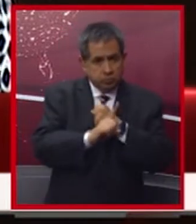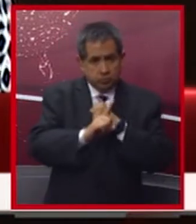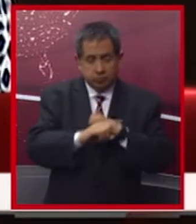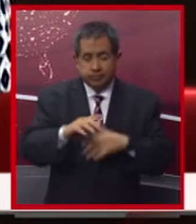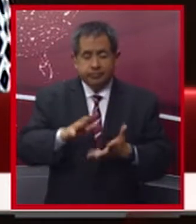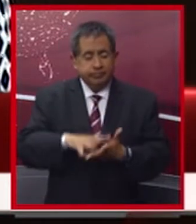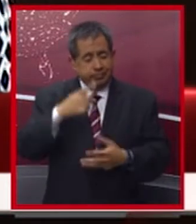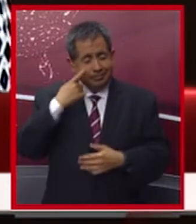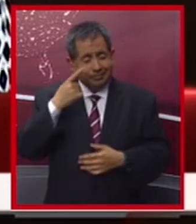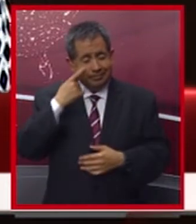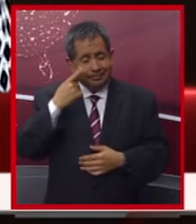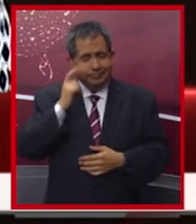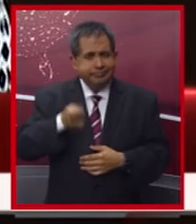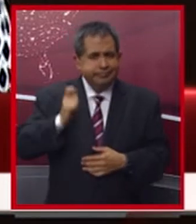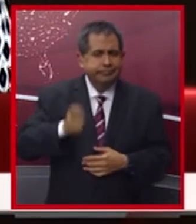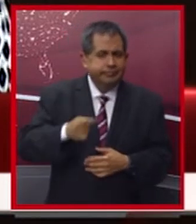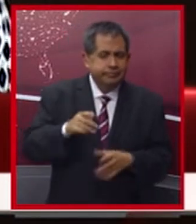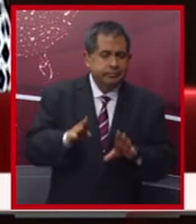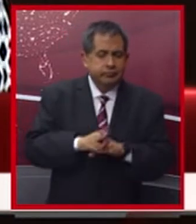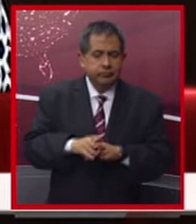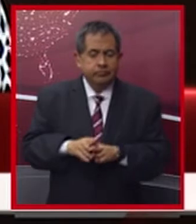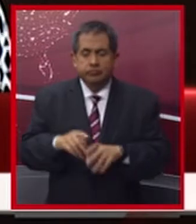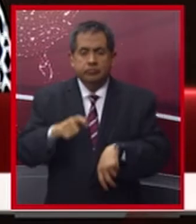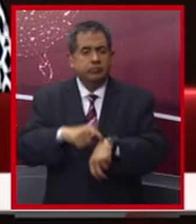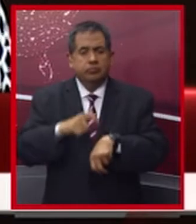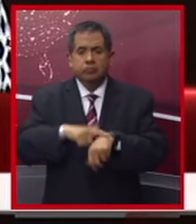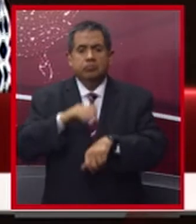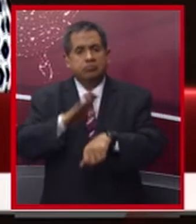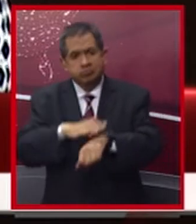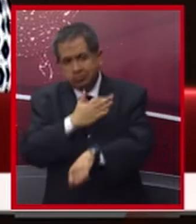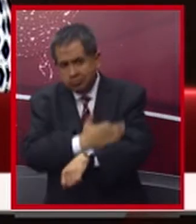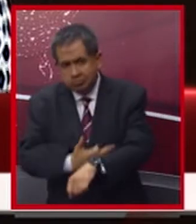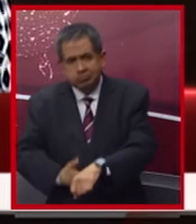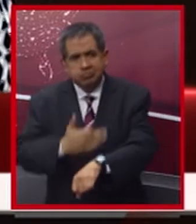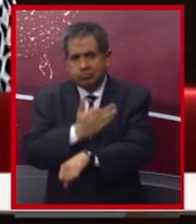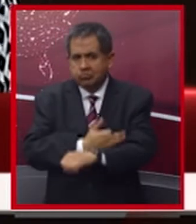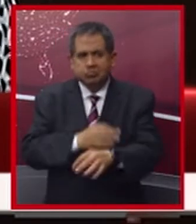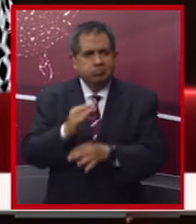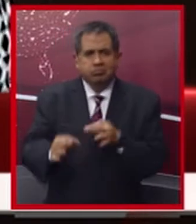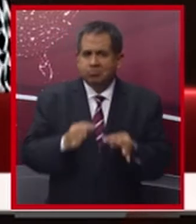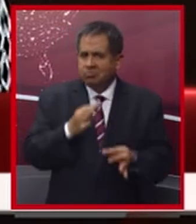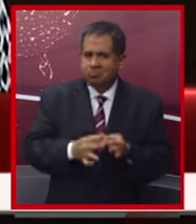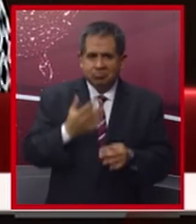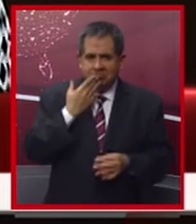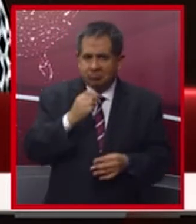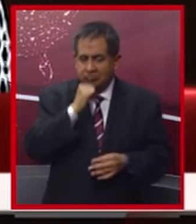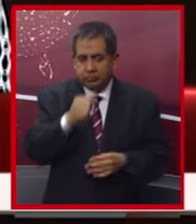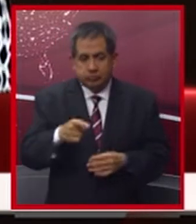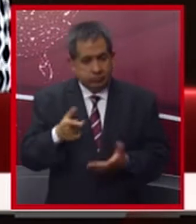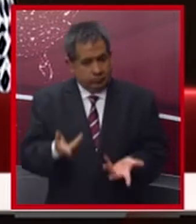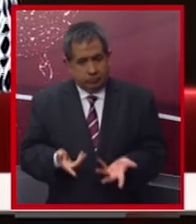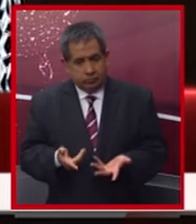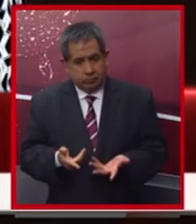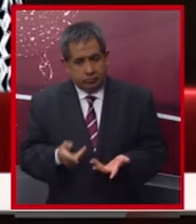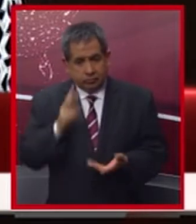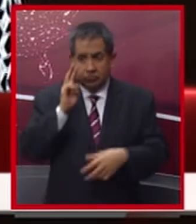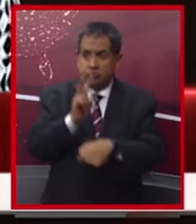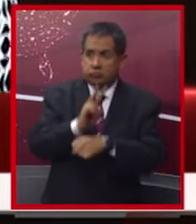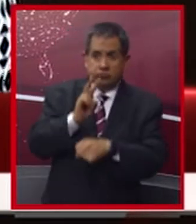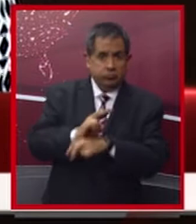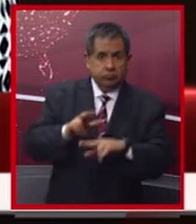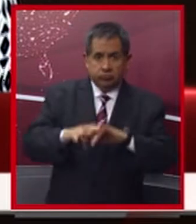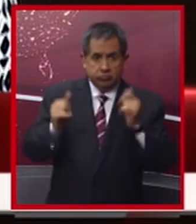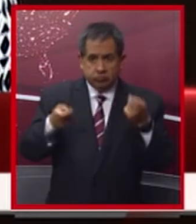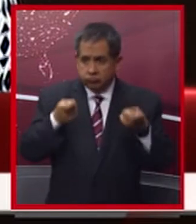más recurrentes es la impuntualidad de las líneas aéreas, misma que no es vigilada de